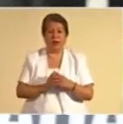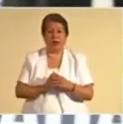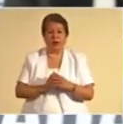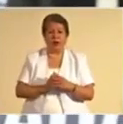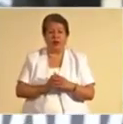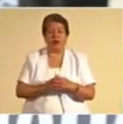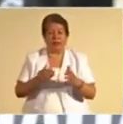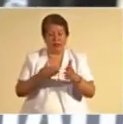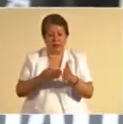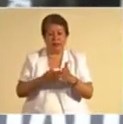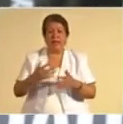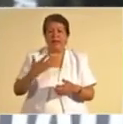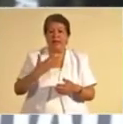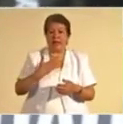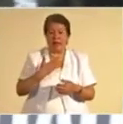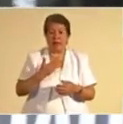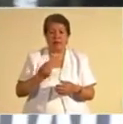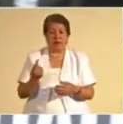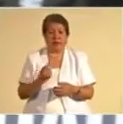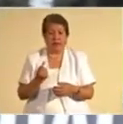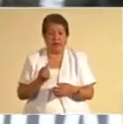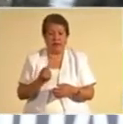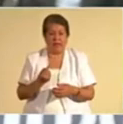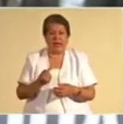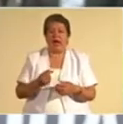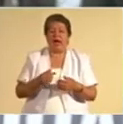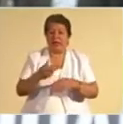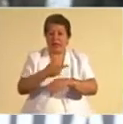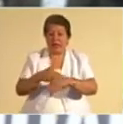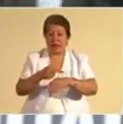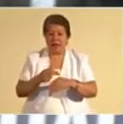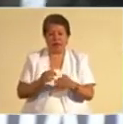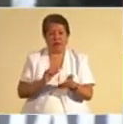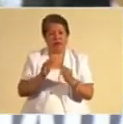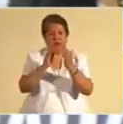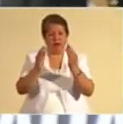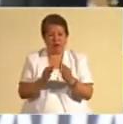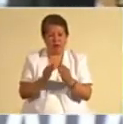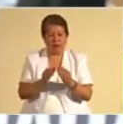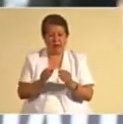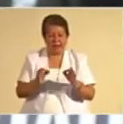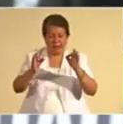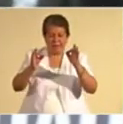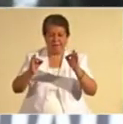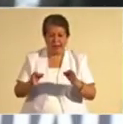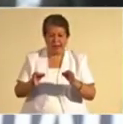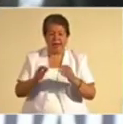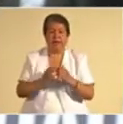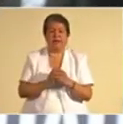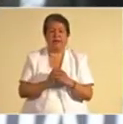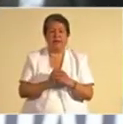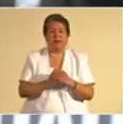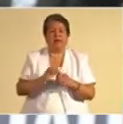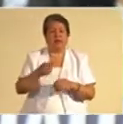incida, tenemos que incidir de manera correcta y eficaz. En materia de mejora regulatoria, es muy